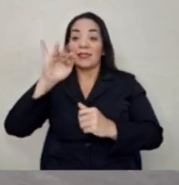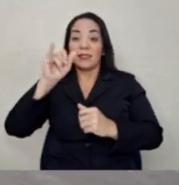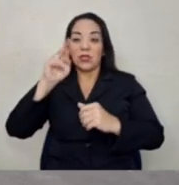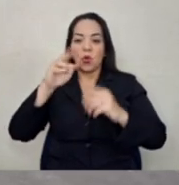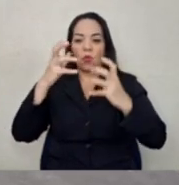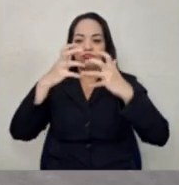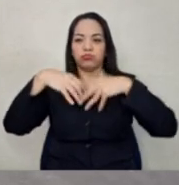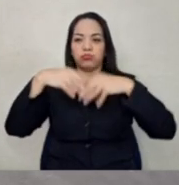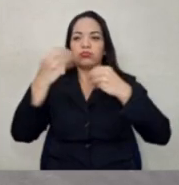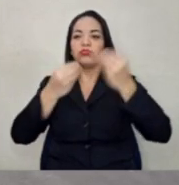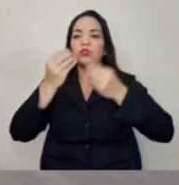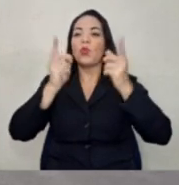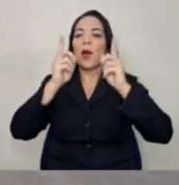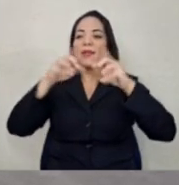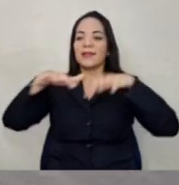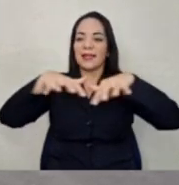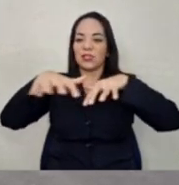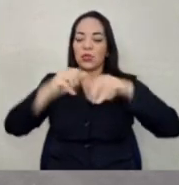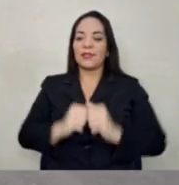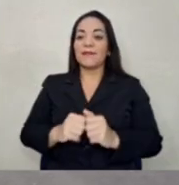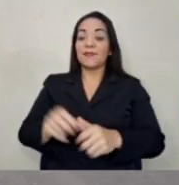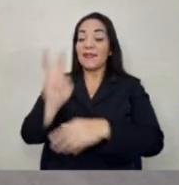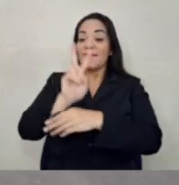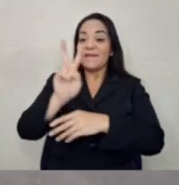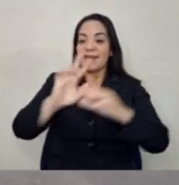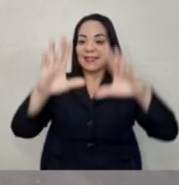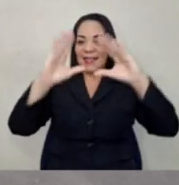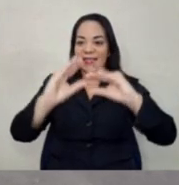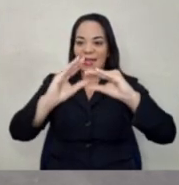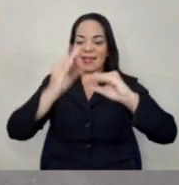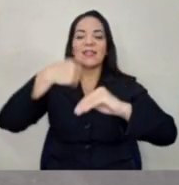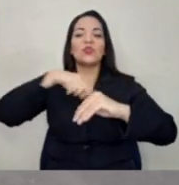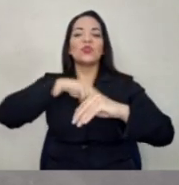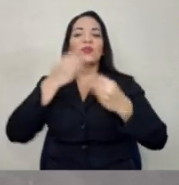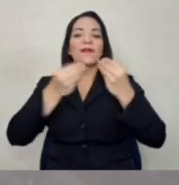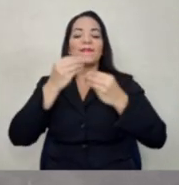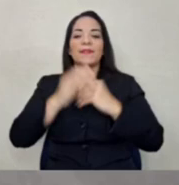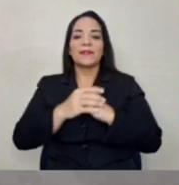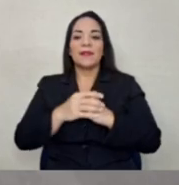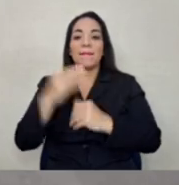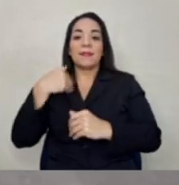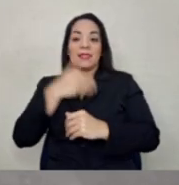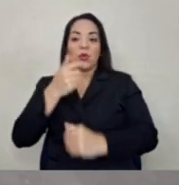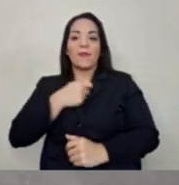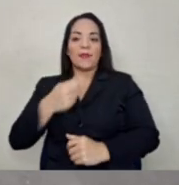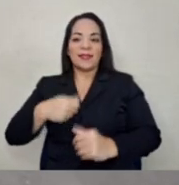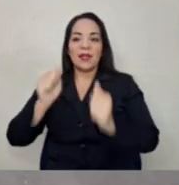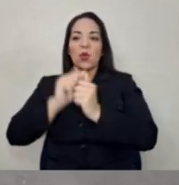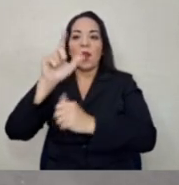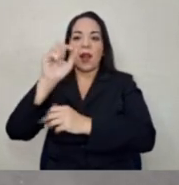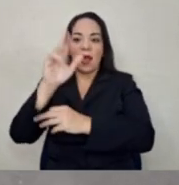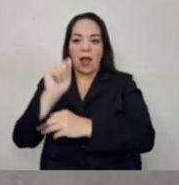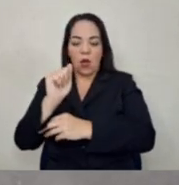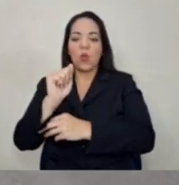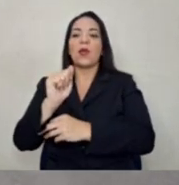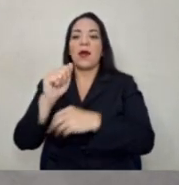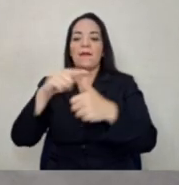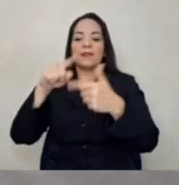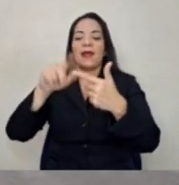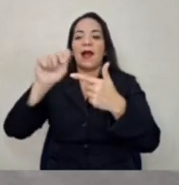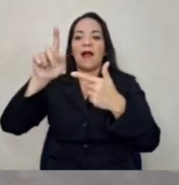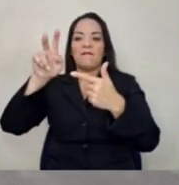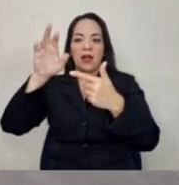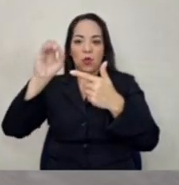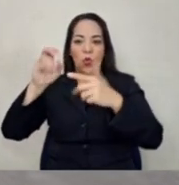ser estas acciones. El viernes en la tarde estuvimos en el Ministerio de la Presidencia con doña Laura, con don Álvaro del Incofer,